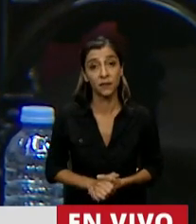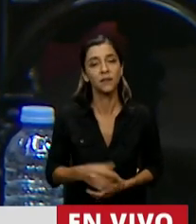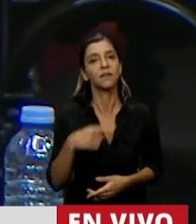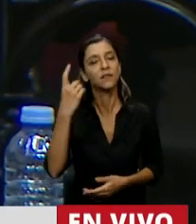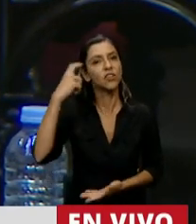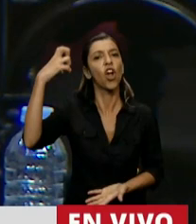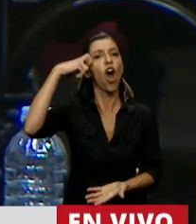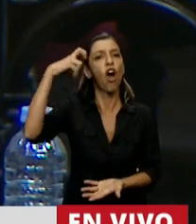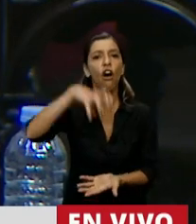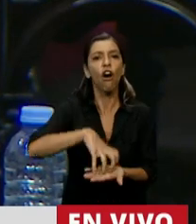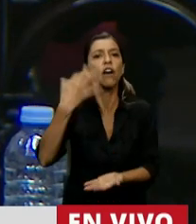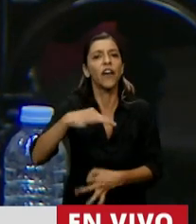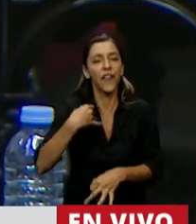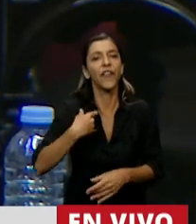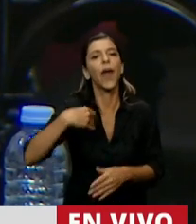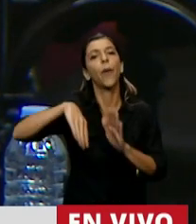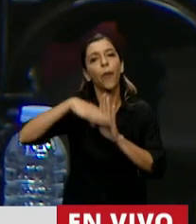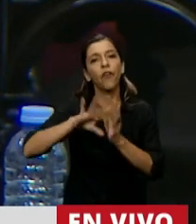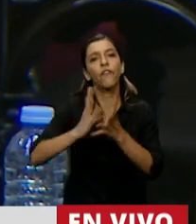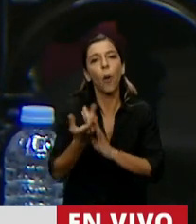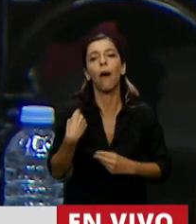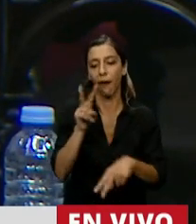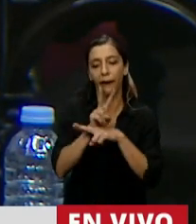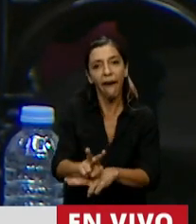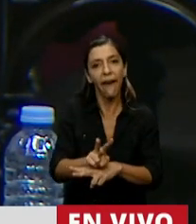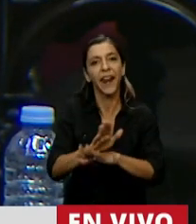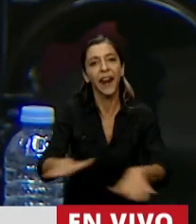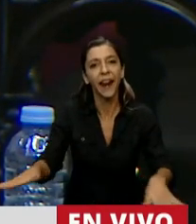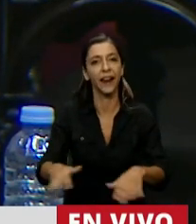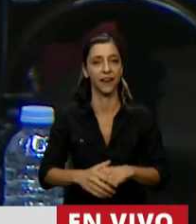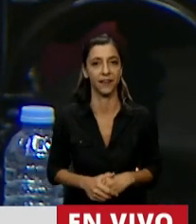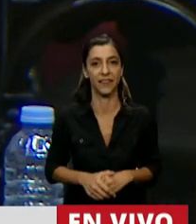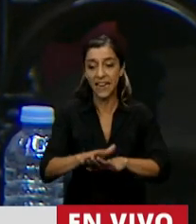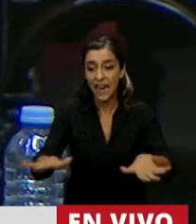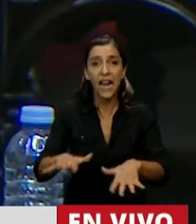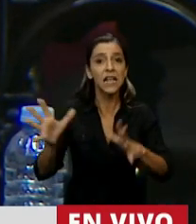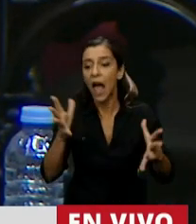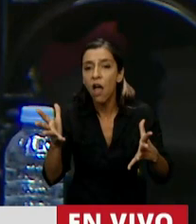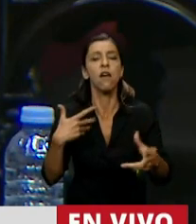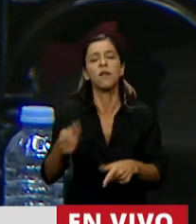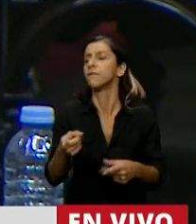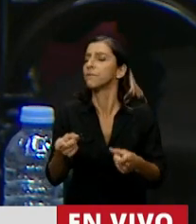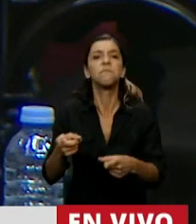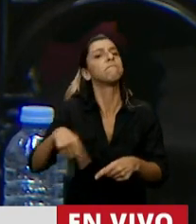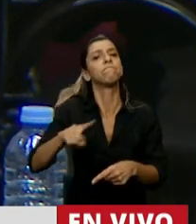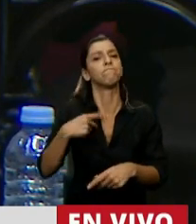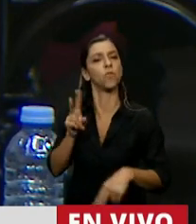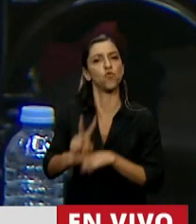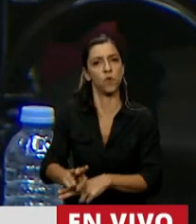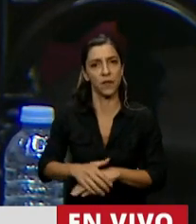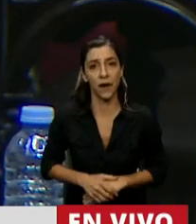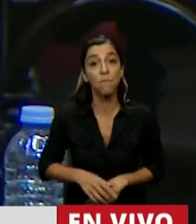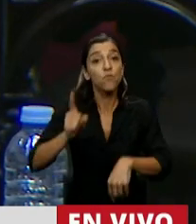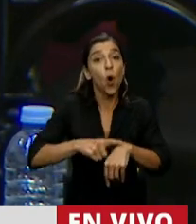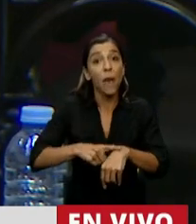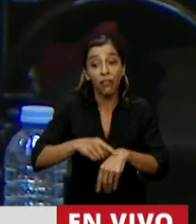código la seguridad social en protección del niño en situación de desamparo desde el embarazo hasta la finalización del periodo de